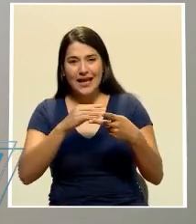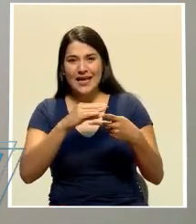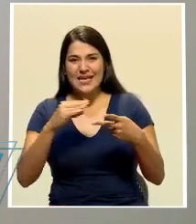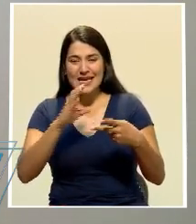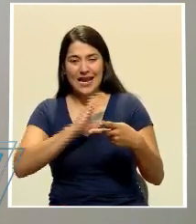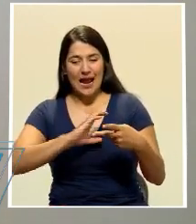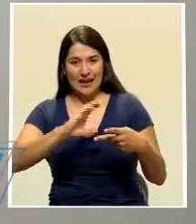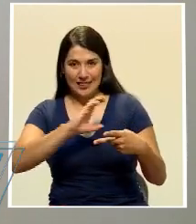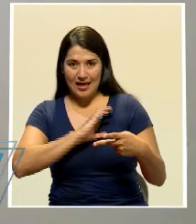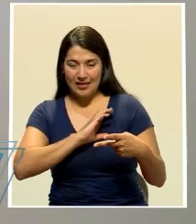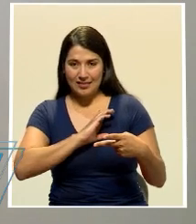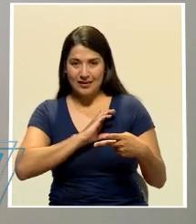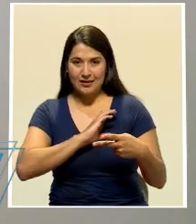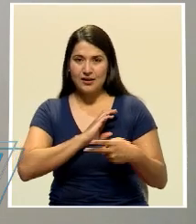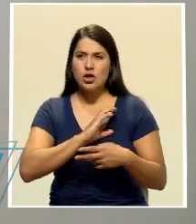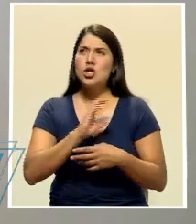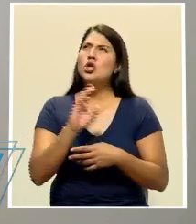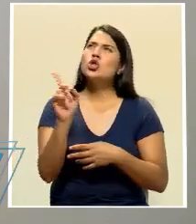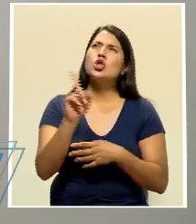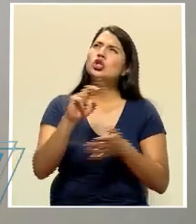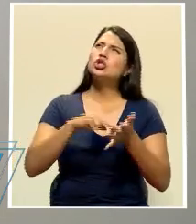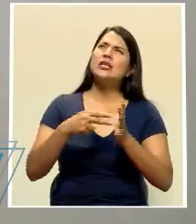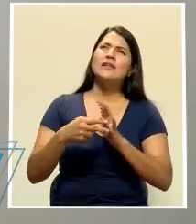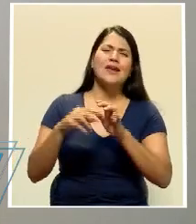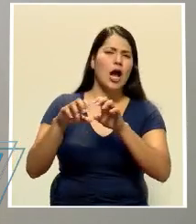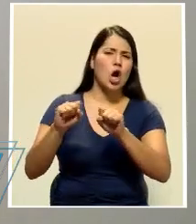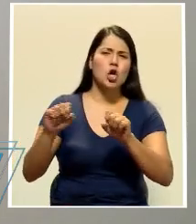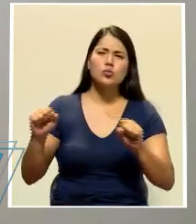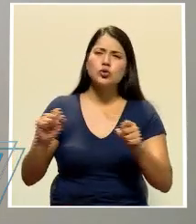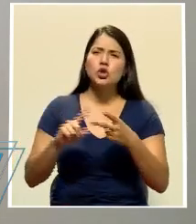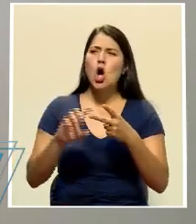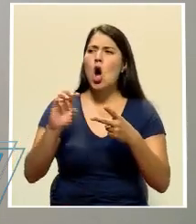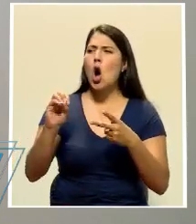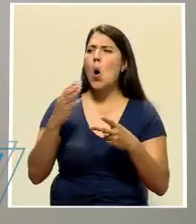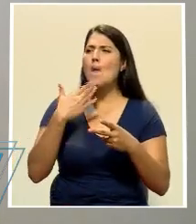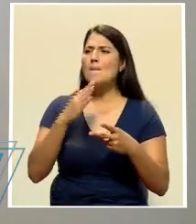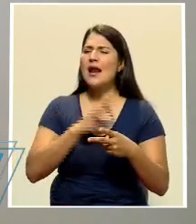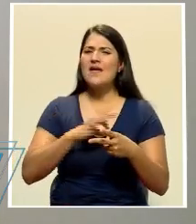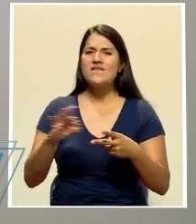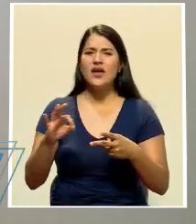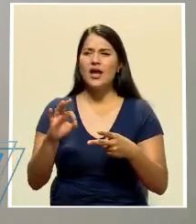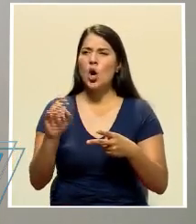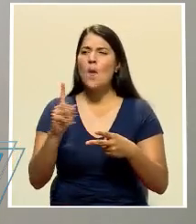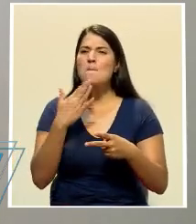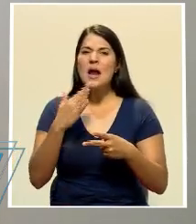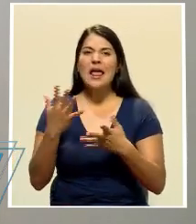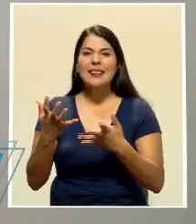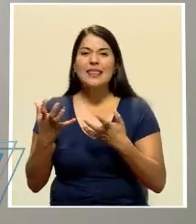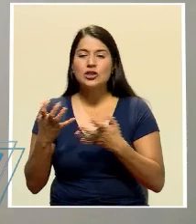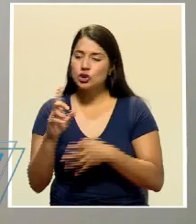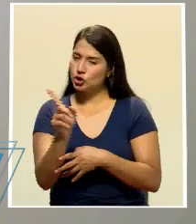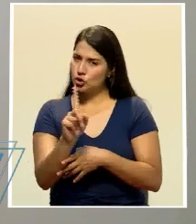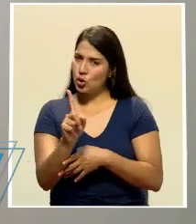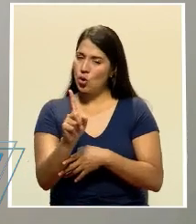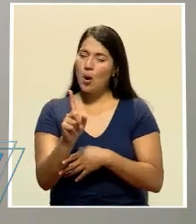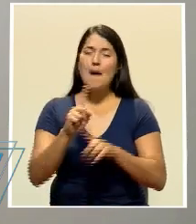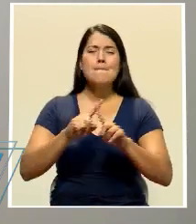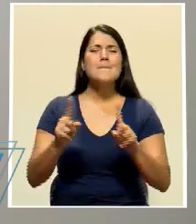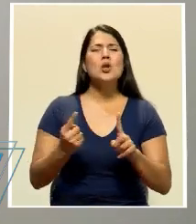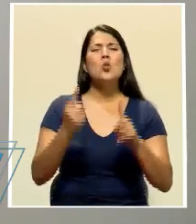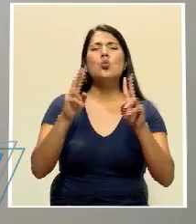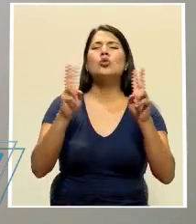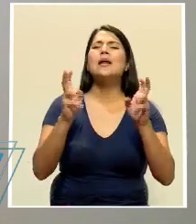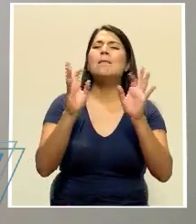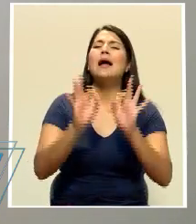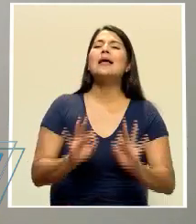que estamos hablando de corrupción y de mala fe, pero de un tema que es sustantivo. Para mí la